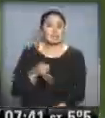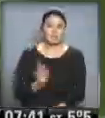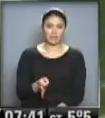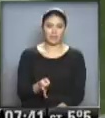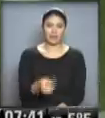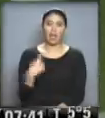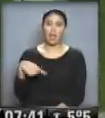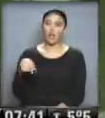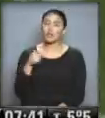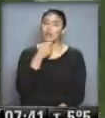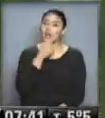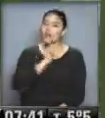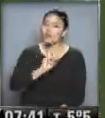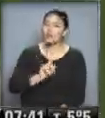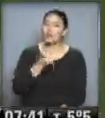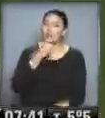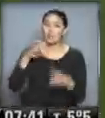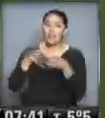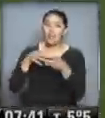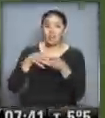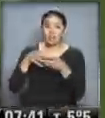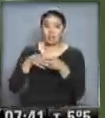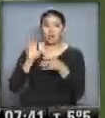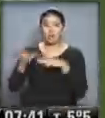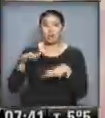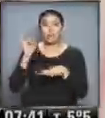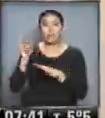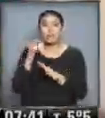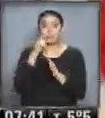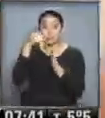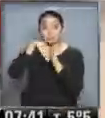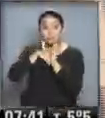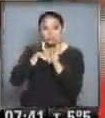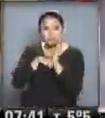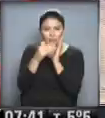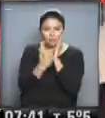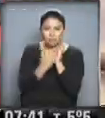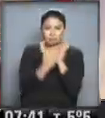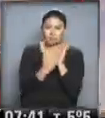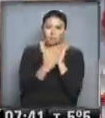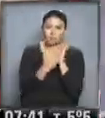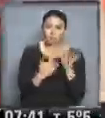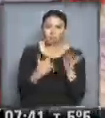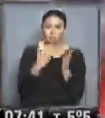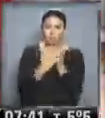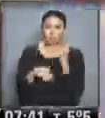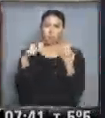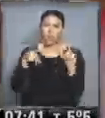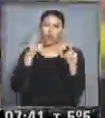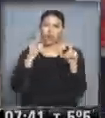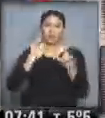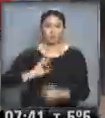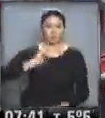no se hace eso con un equipo que está en una situación dramática, deportivamente hablando. Claro, está como lo es descender allí, la